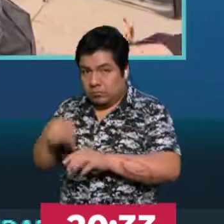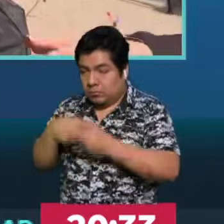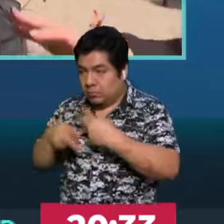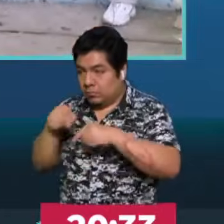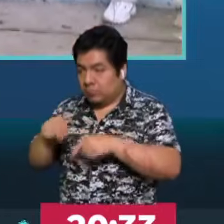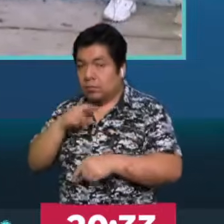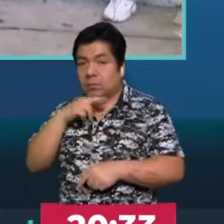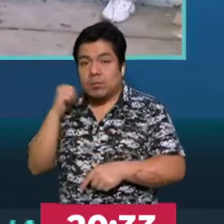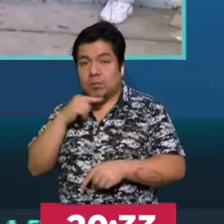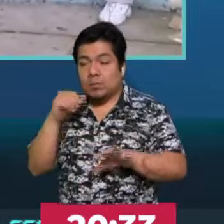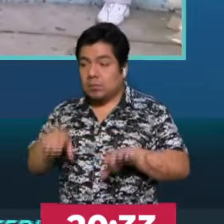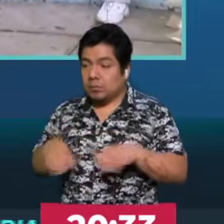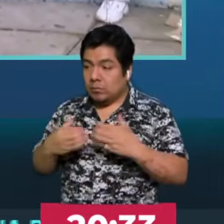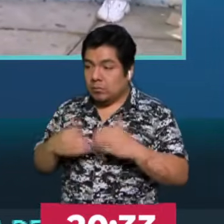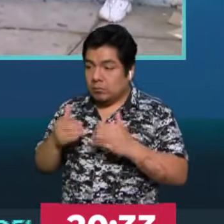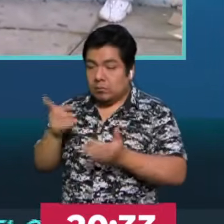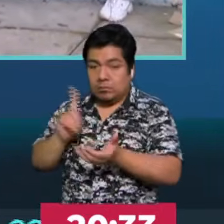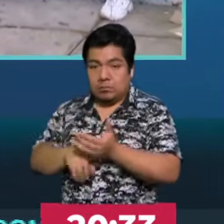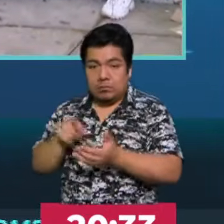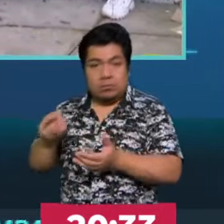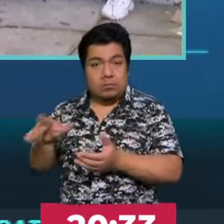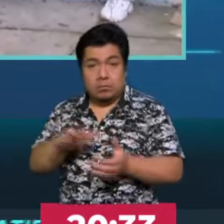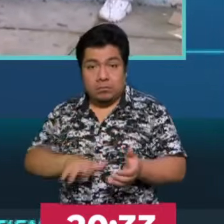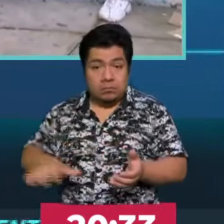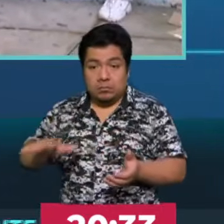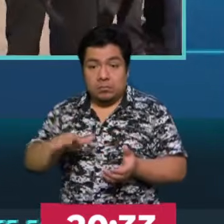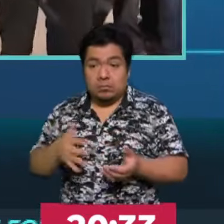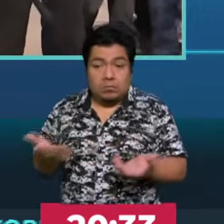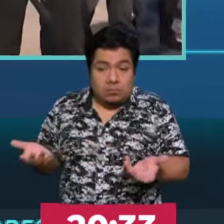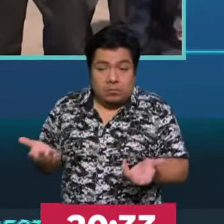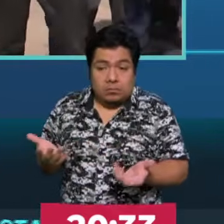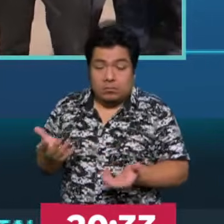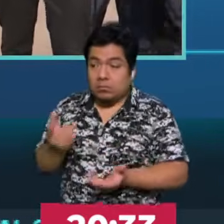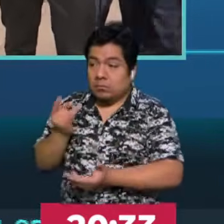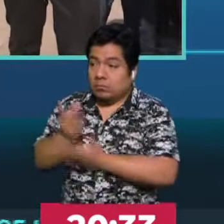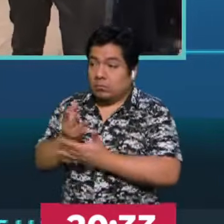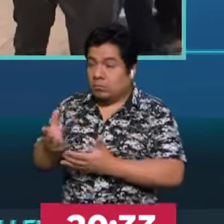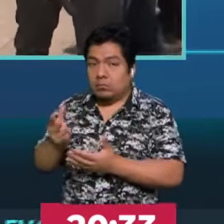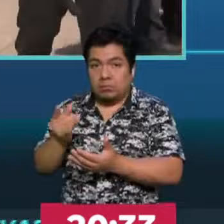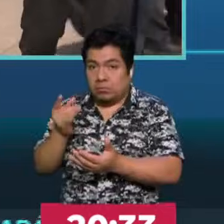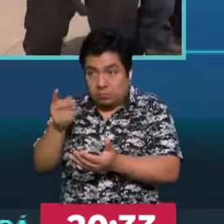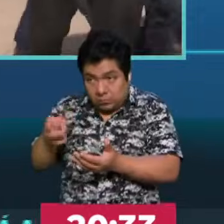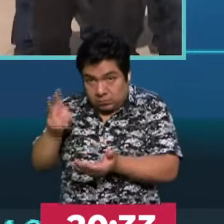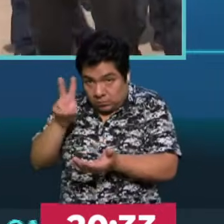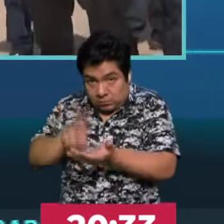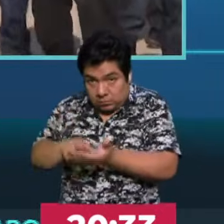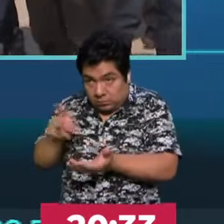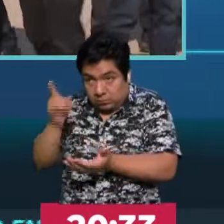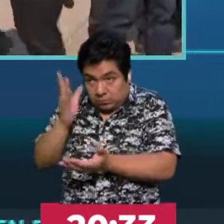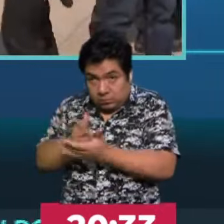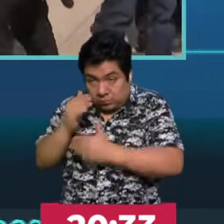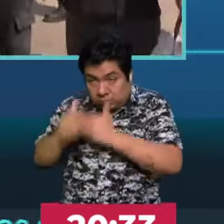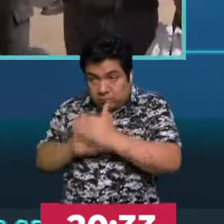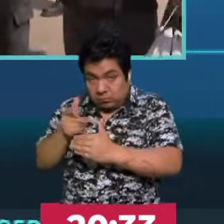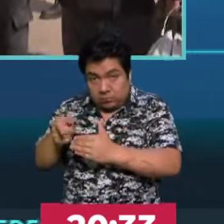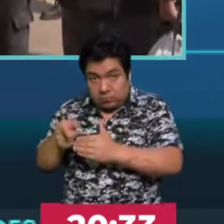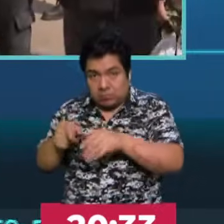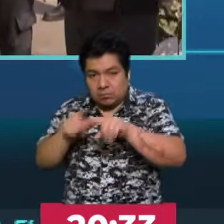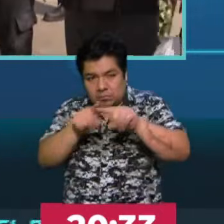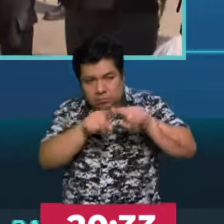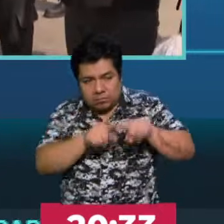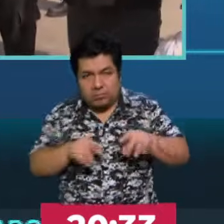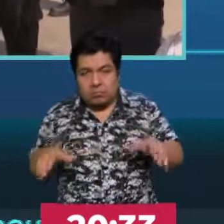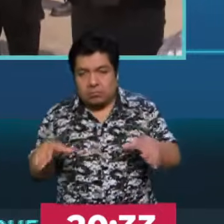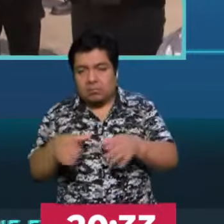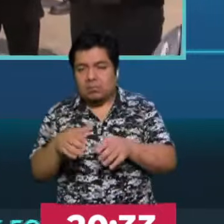colonias Roma Condesa, que son de lejos, o sea, no son las únicas que tienen este proceso del que he hablado. Por eso